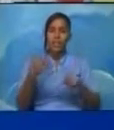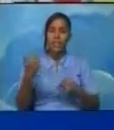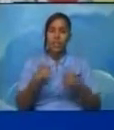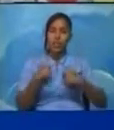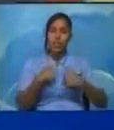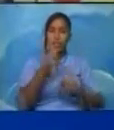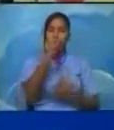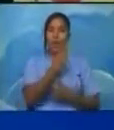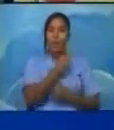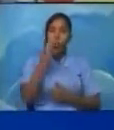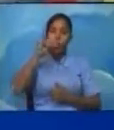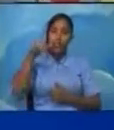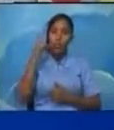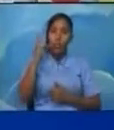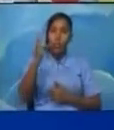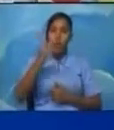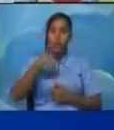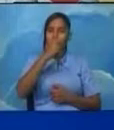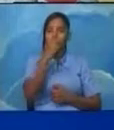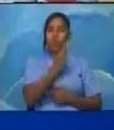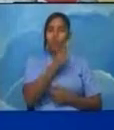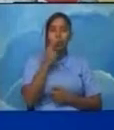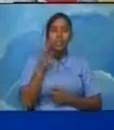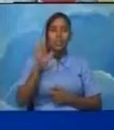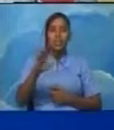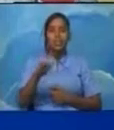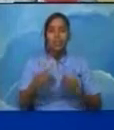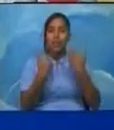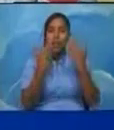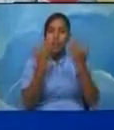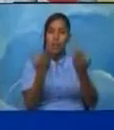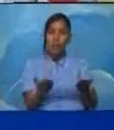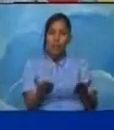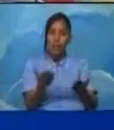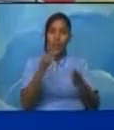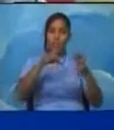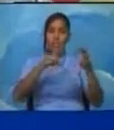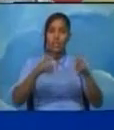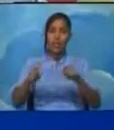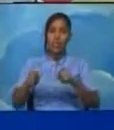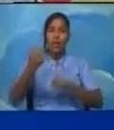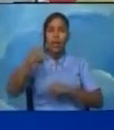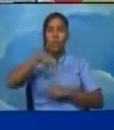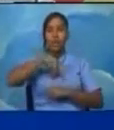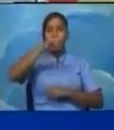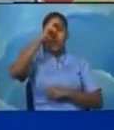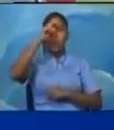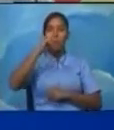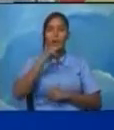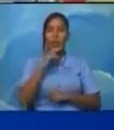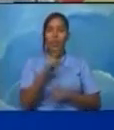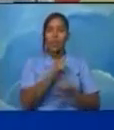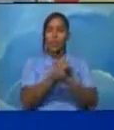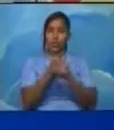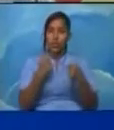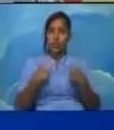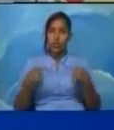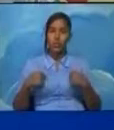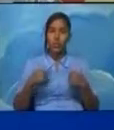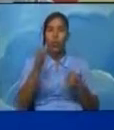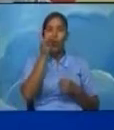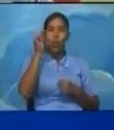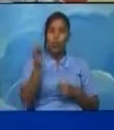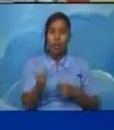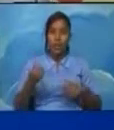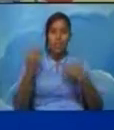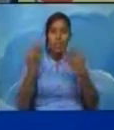les prometí, que yo les juré que les habría de dar a vuestros padres. Yo juré que se